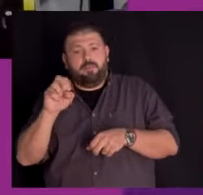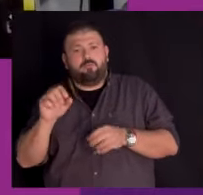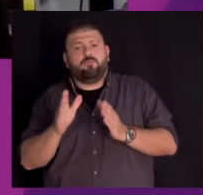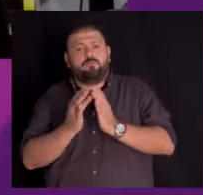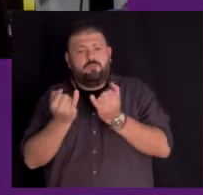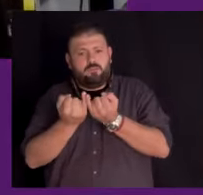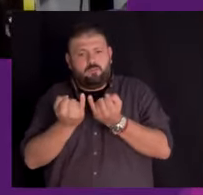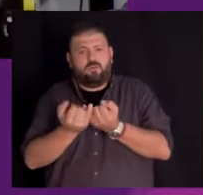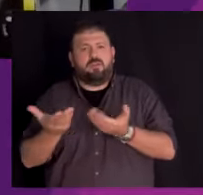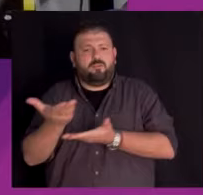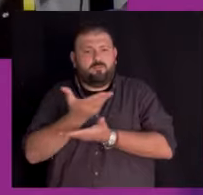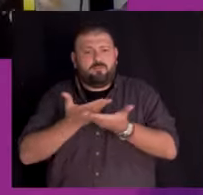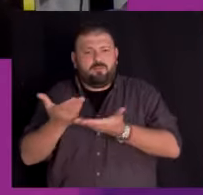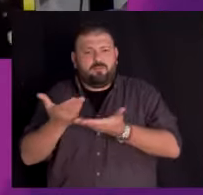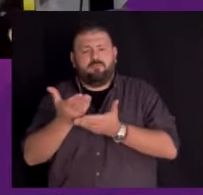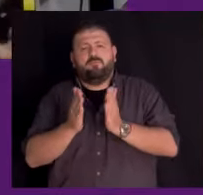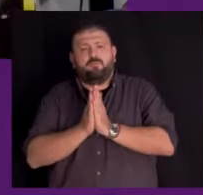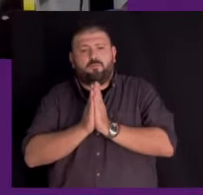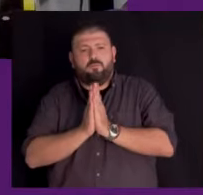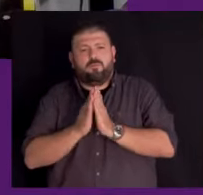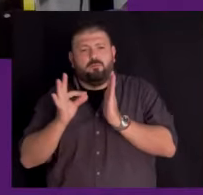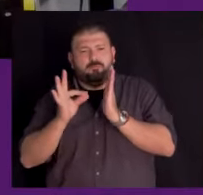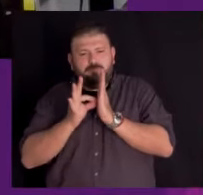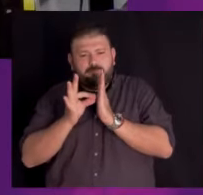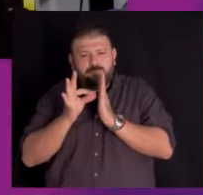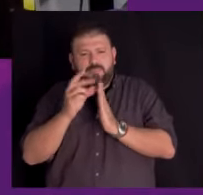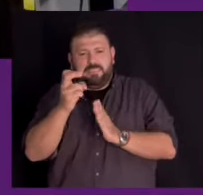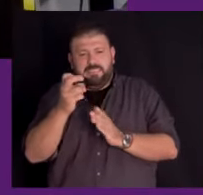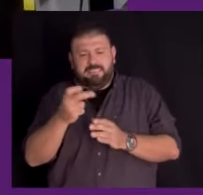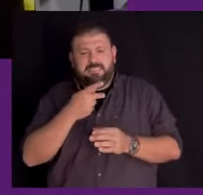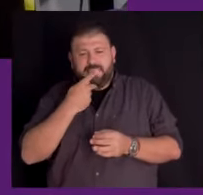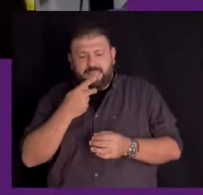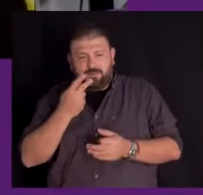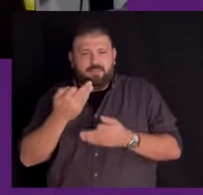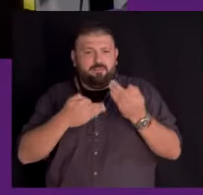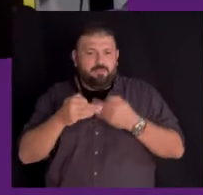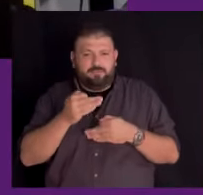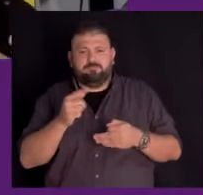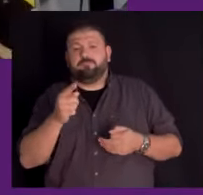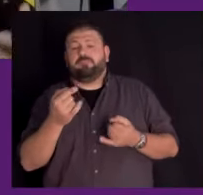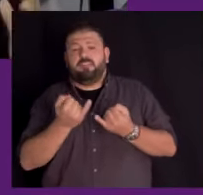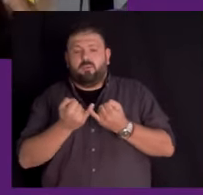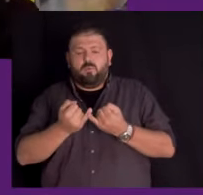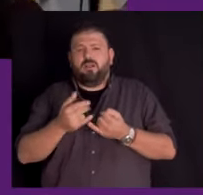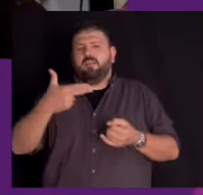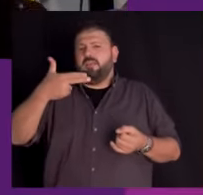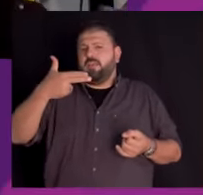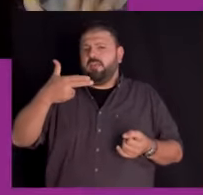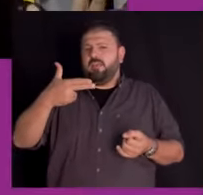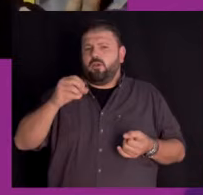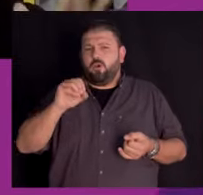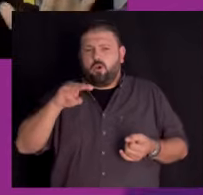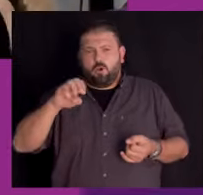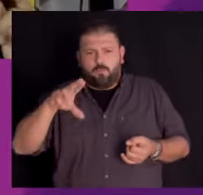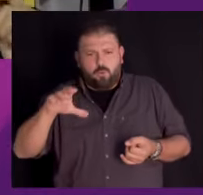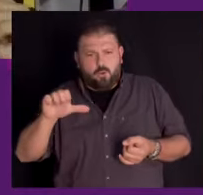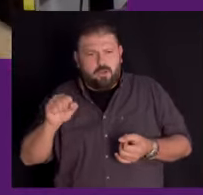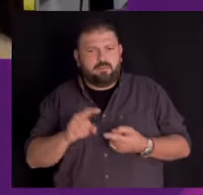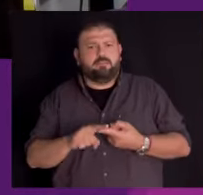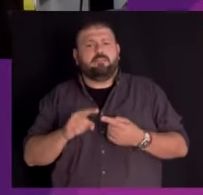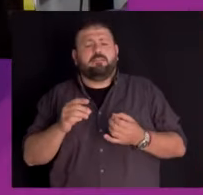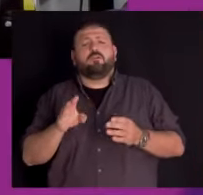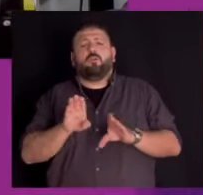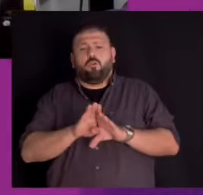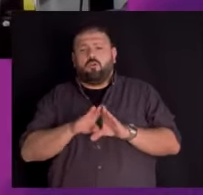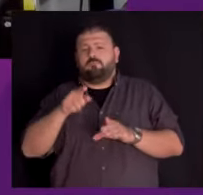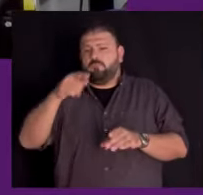compártenos más a detalle y sobre todo este tema que nos hablabas de cuestiones de hormonas y, bueno, todo lo que sé que nos